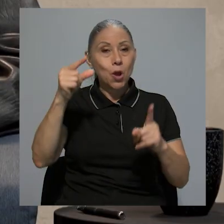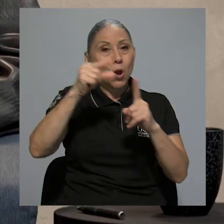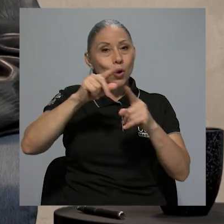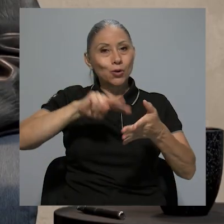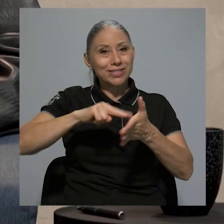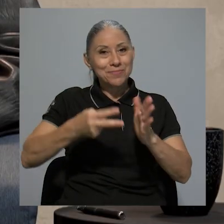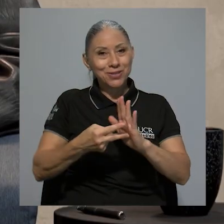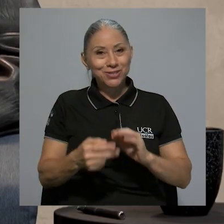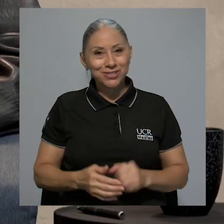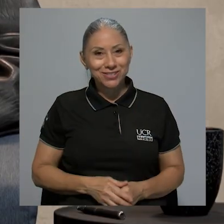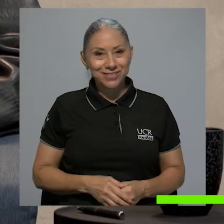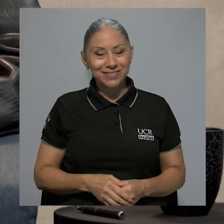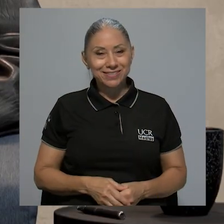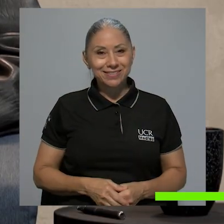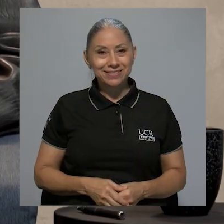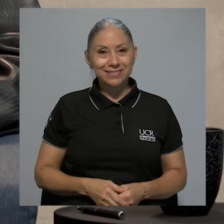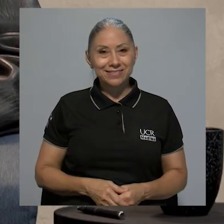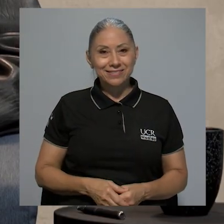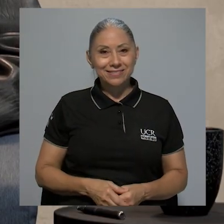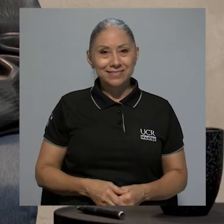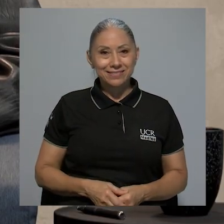nuestra sección Conceptos.